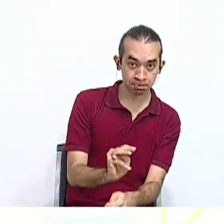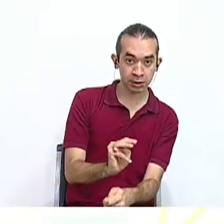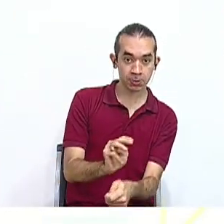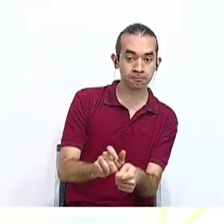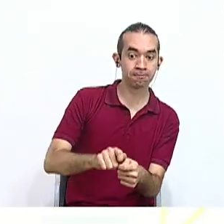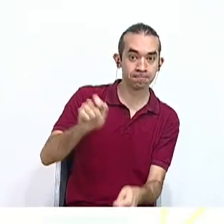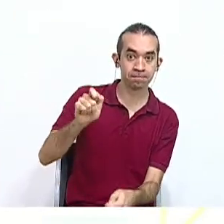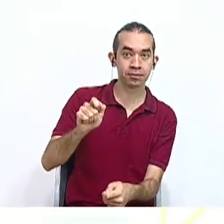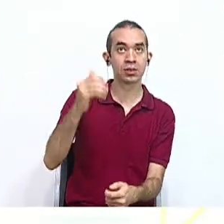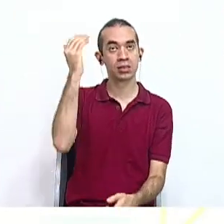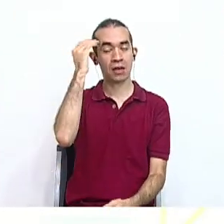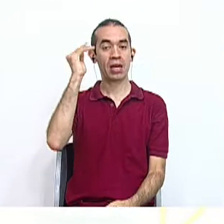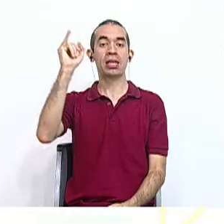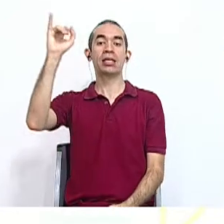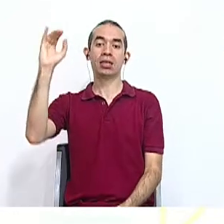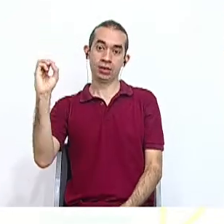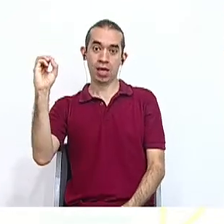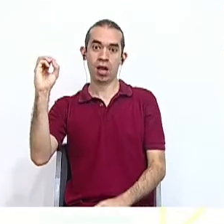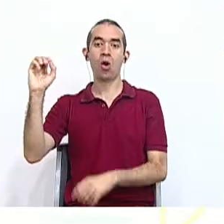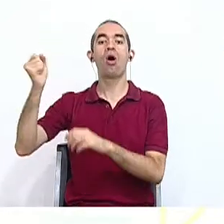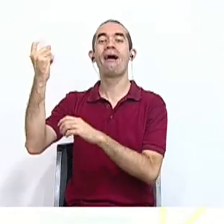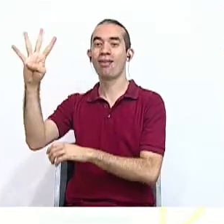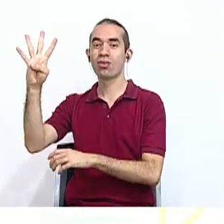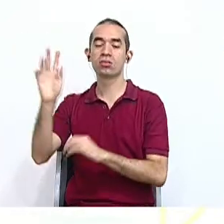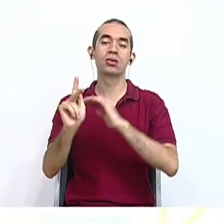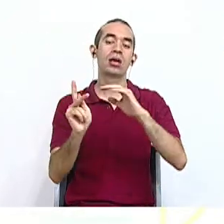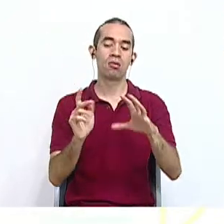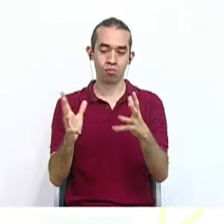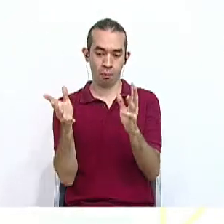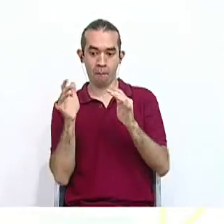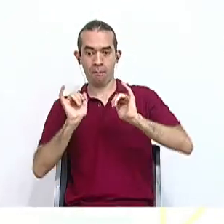cuando I sub 0 es 14 y K es